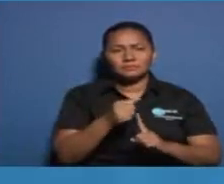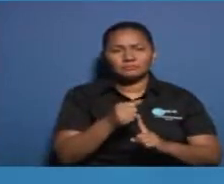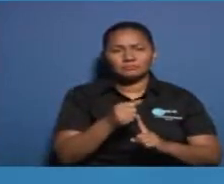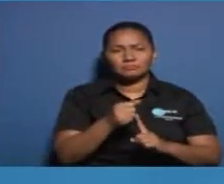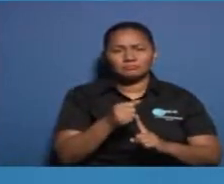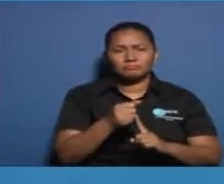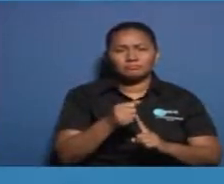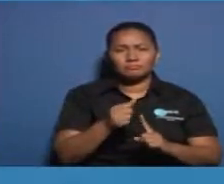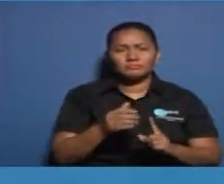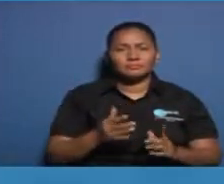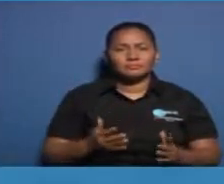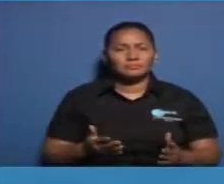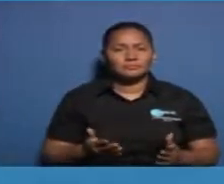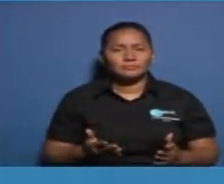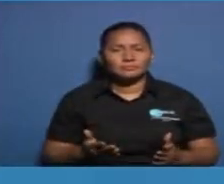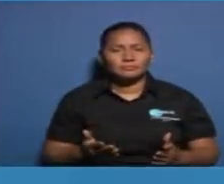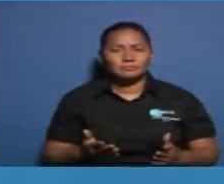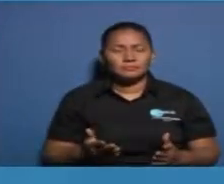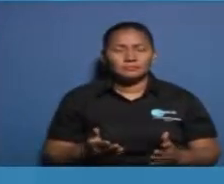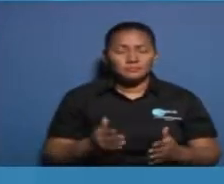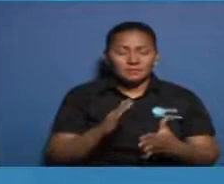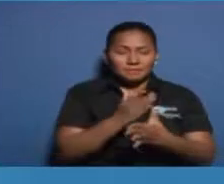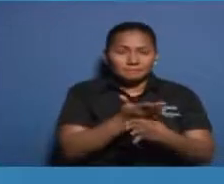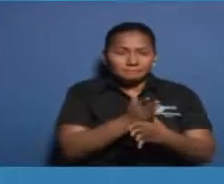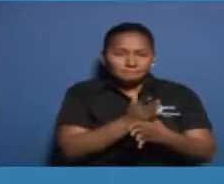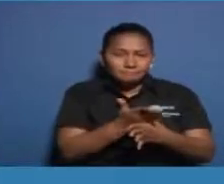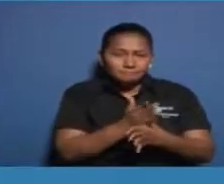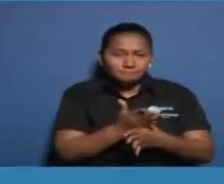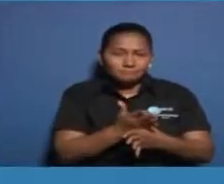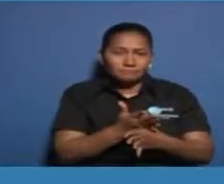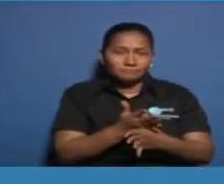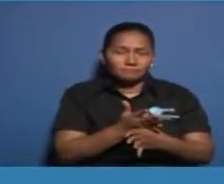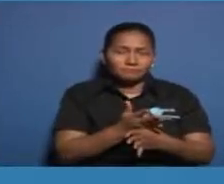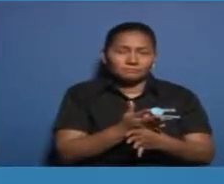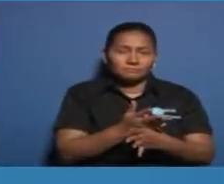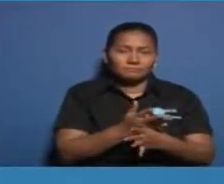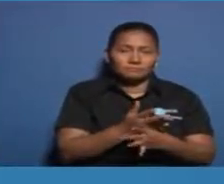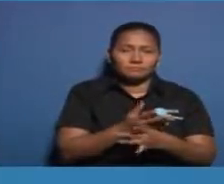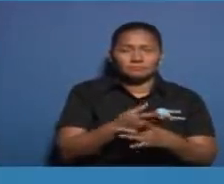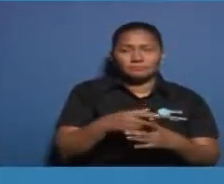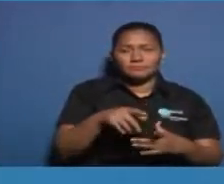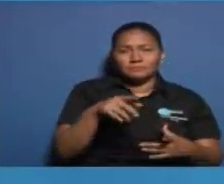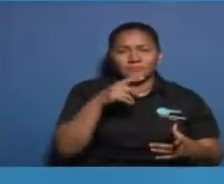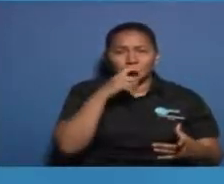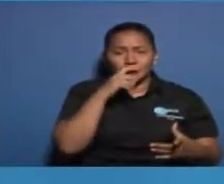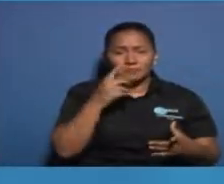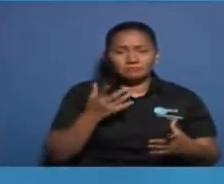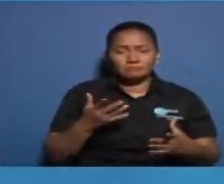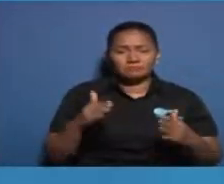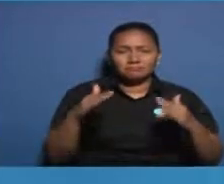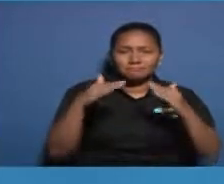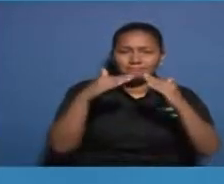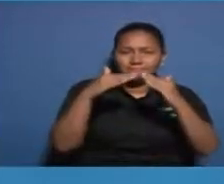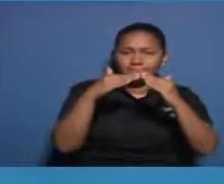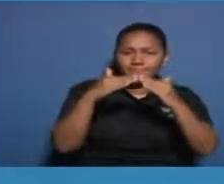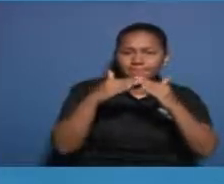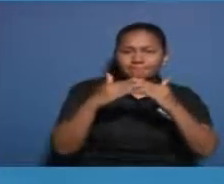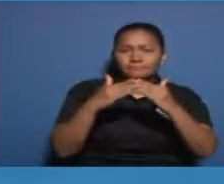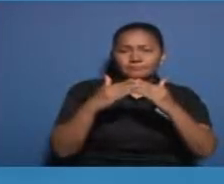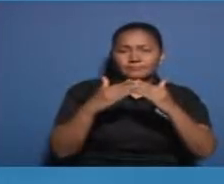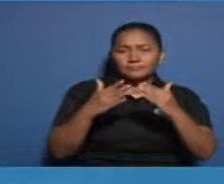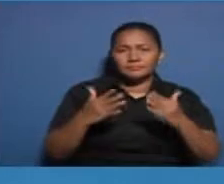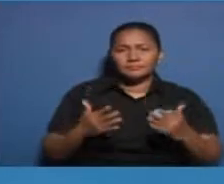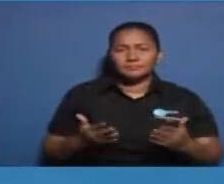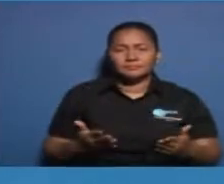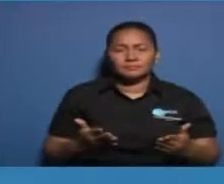en violencia psicológica en violencia patrimonial en violencia doméstica per se en violencia